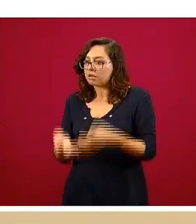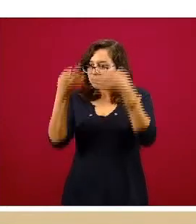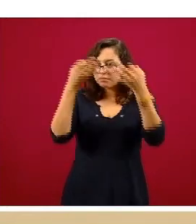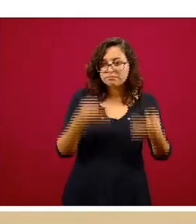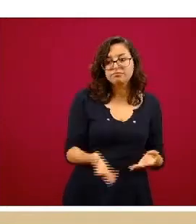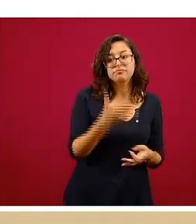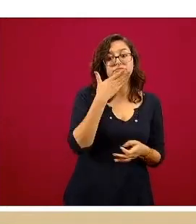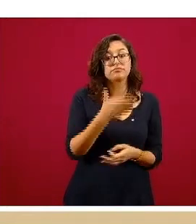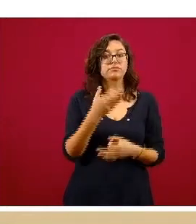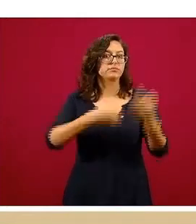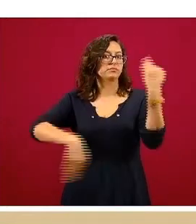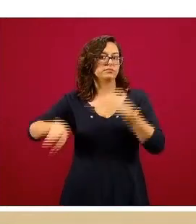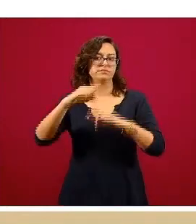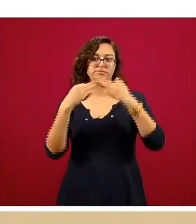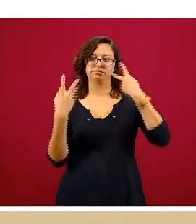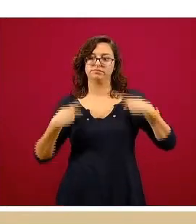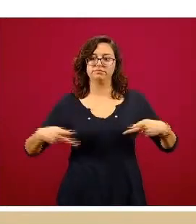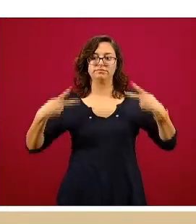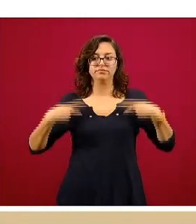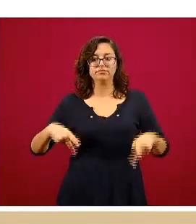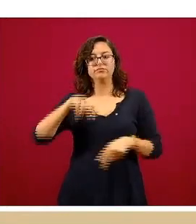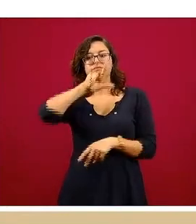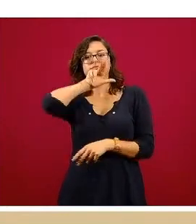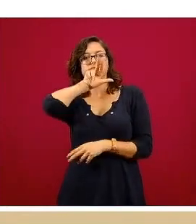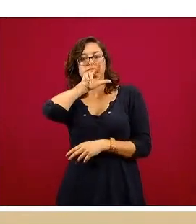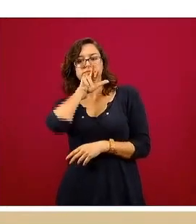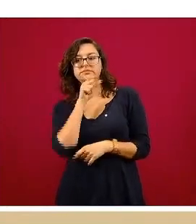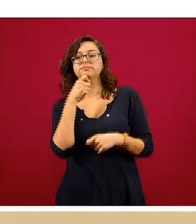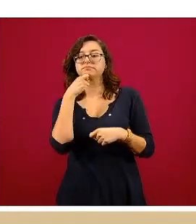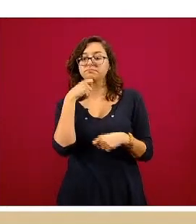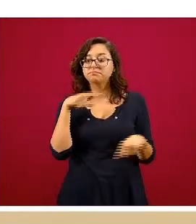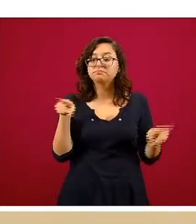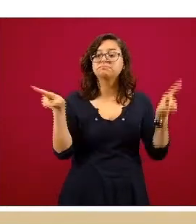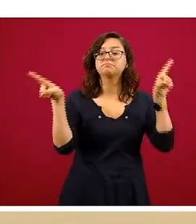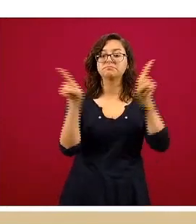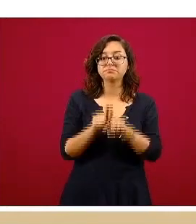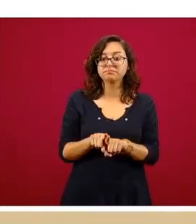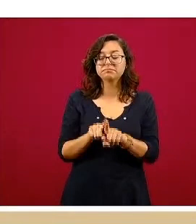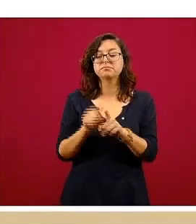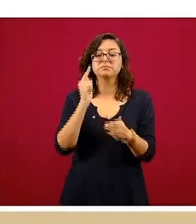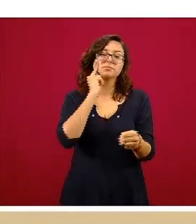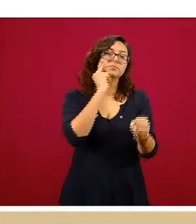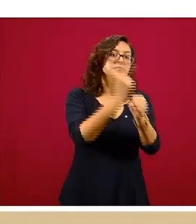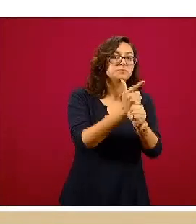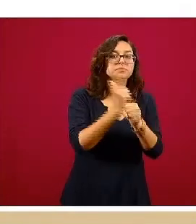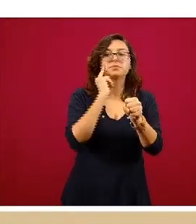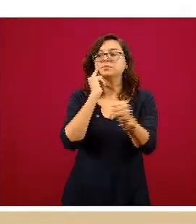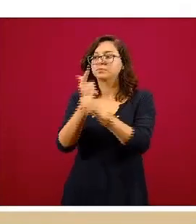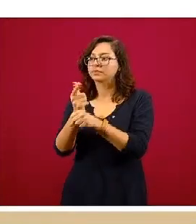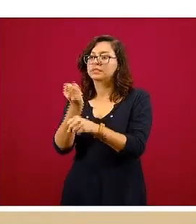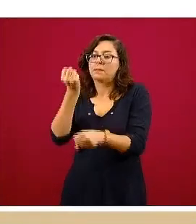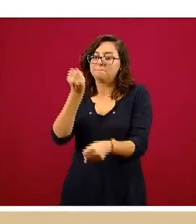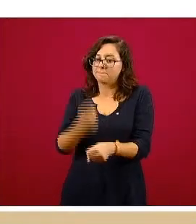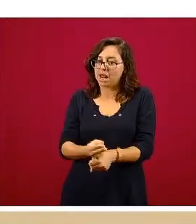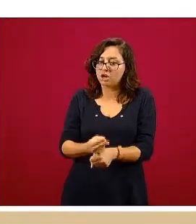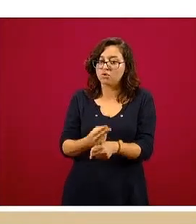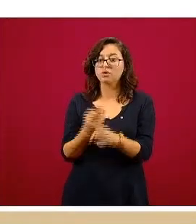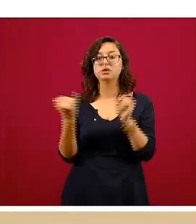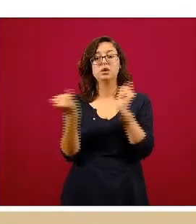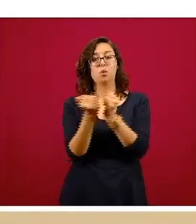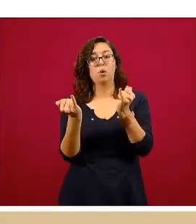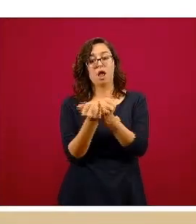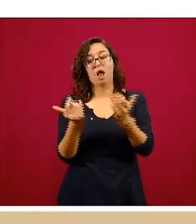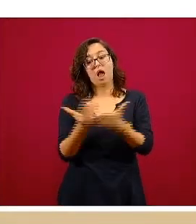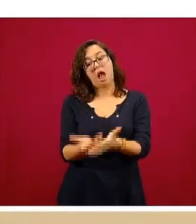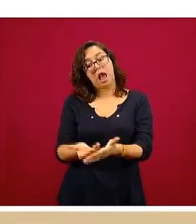efectivos, pero también sobre el diagnóstico y mejorar los métodos de diagnóstico, y también sobre prevención,